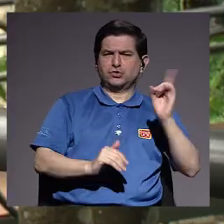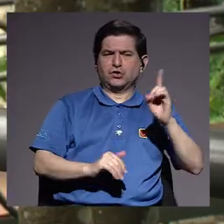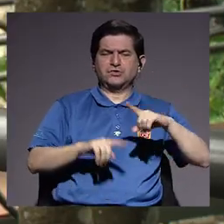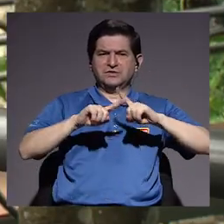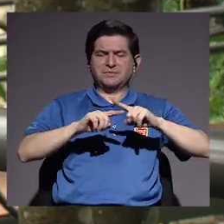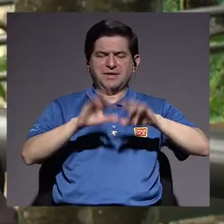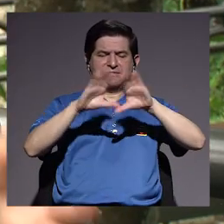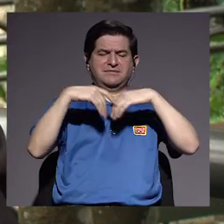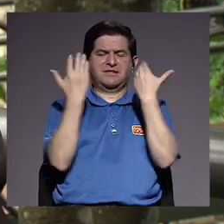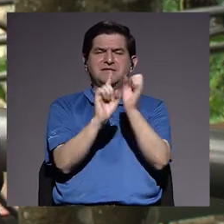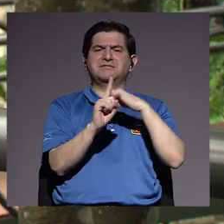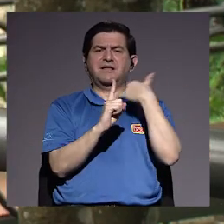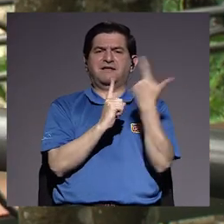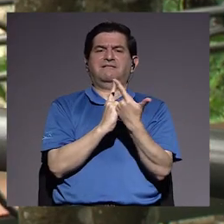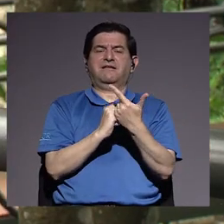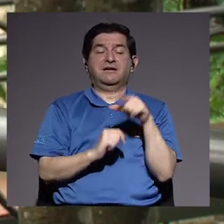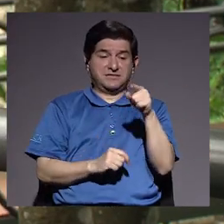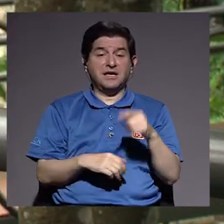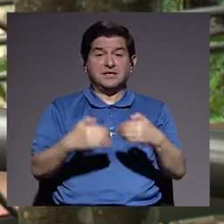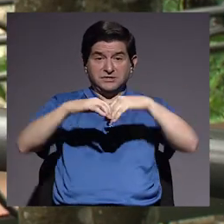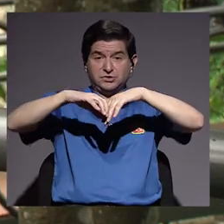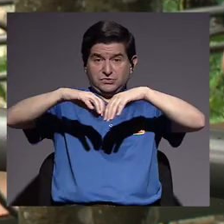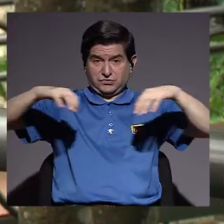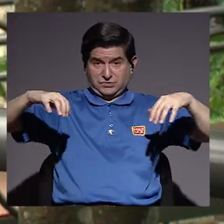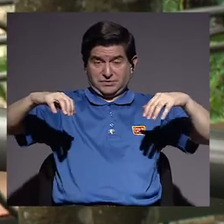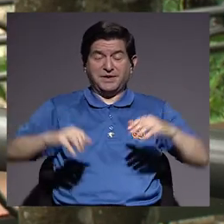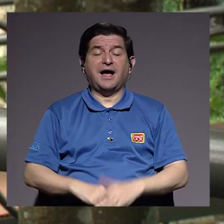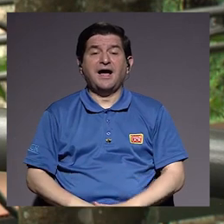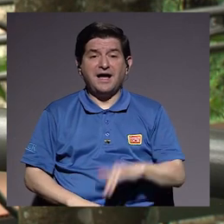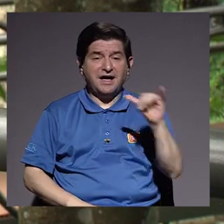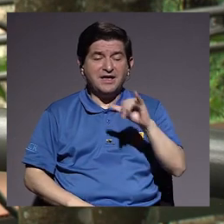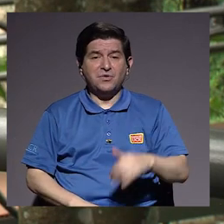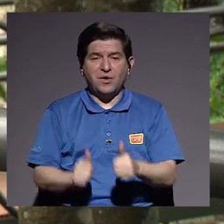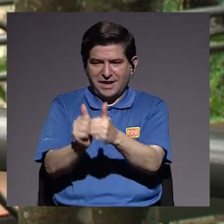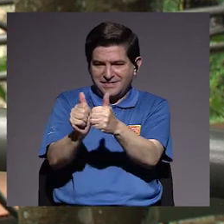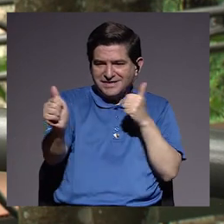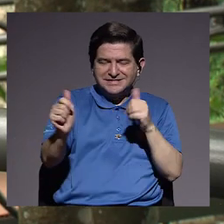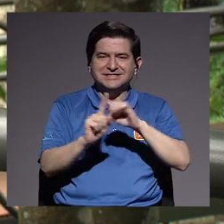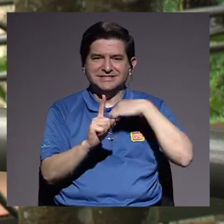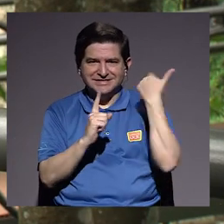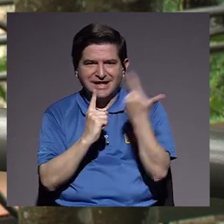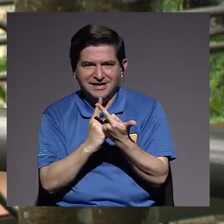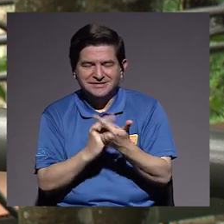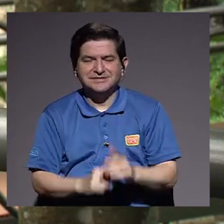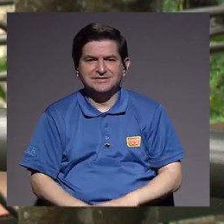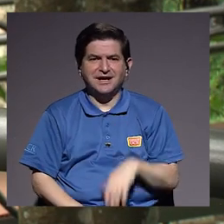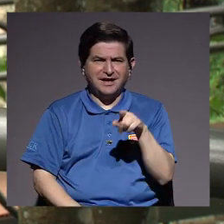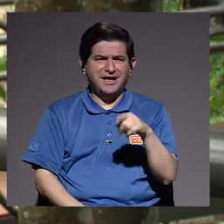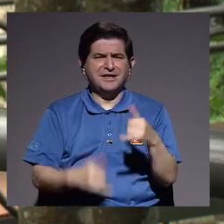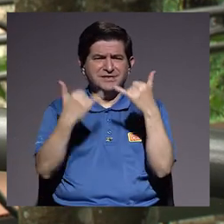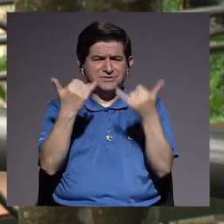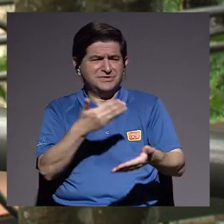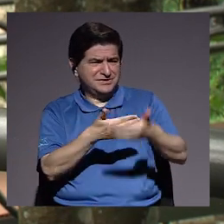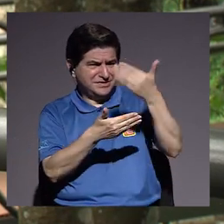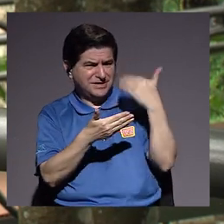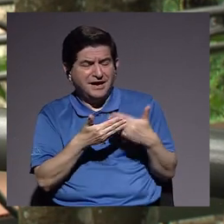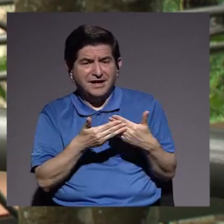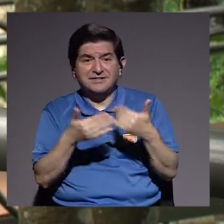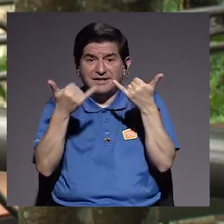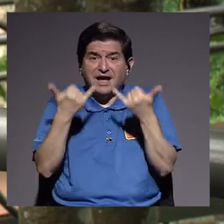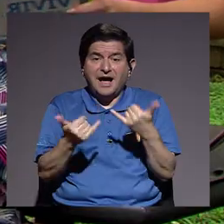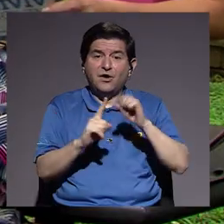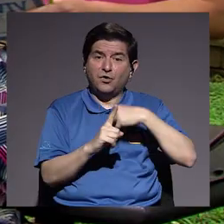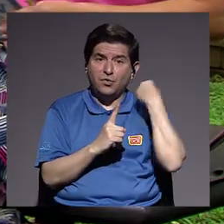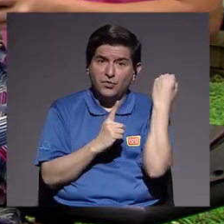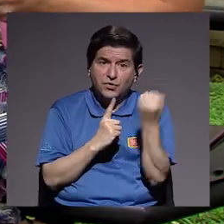nosotros según nuestra clase social, ¿verdad? Y eso es una distancia social. Que viene desde antes, ¿verdad? Que viene mucho. Usted antes también, la distancia